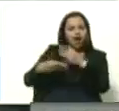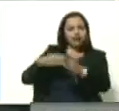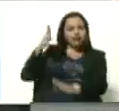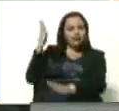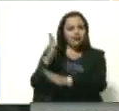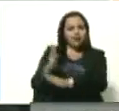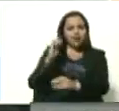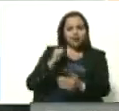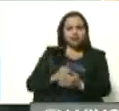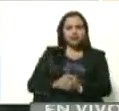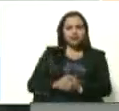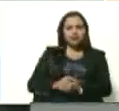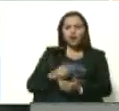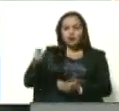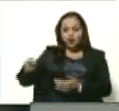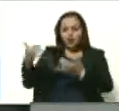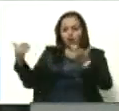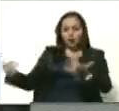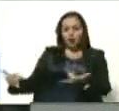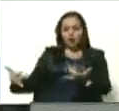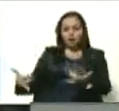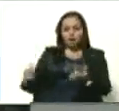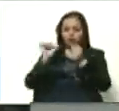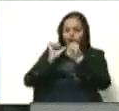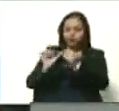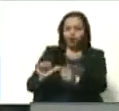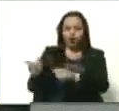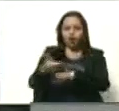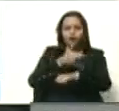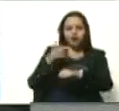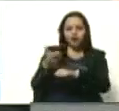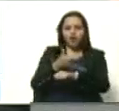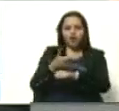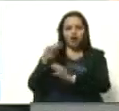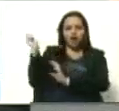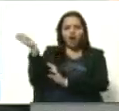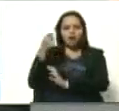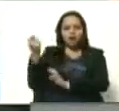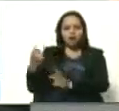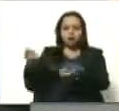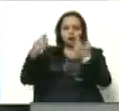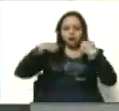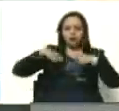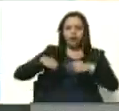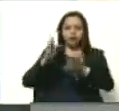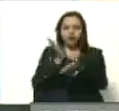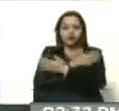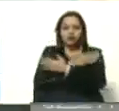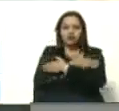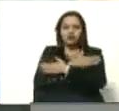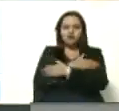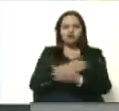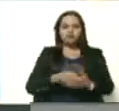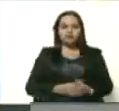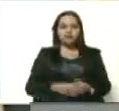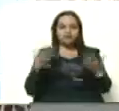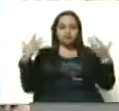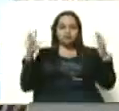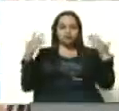demande. Queda usted investido como gobernador de nuestro estado Apure. Felicitaciones.